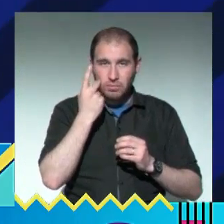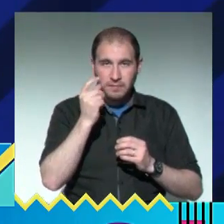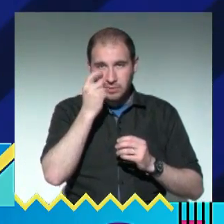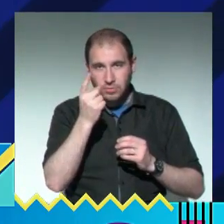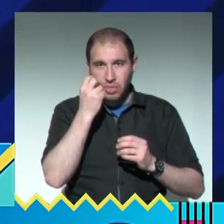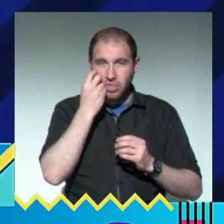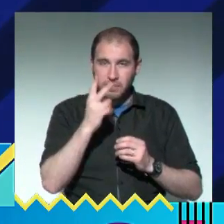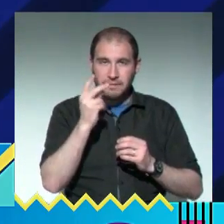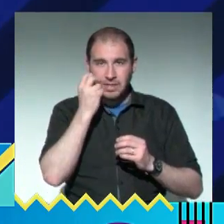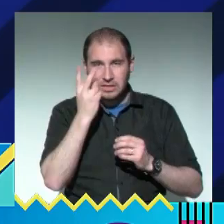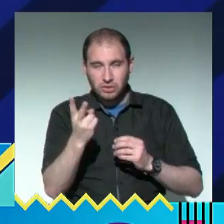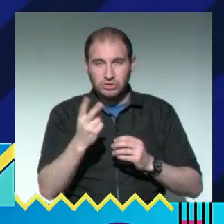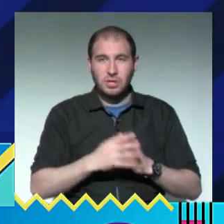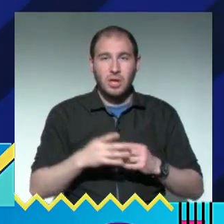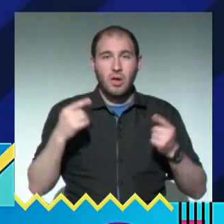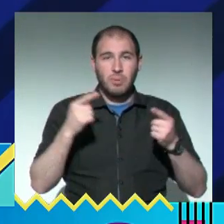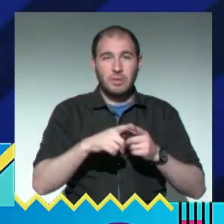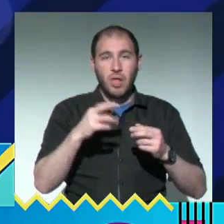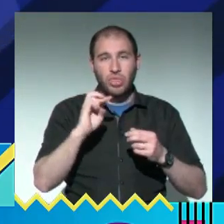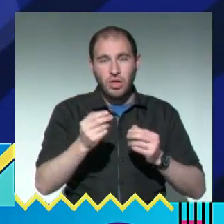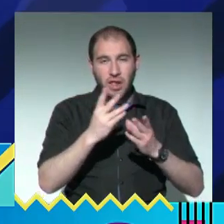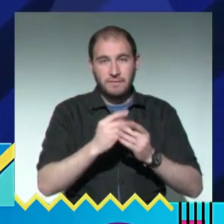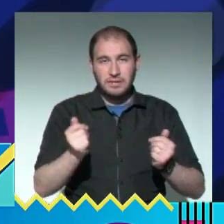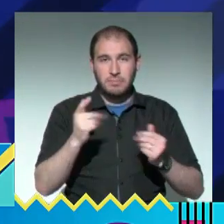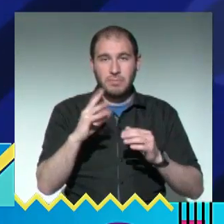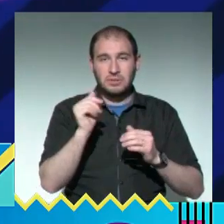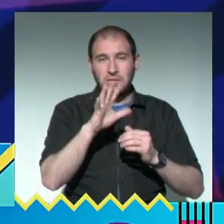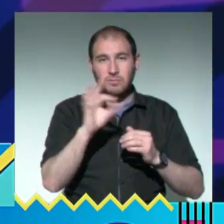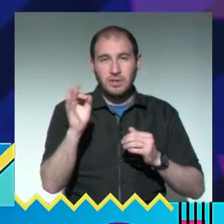y 2022, que pretenden terminar con un dólar a cerca